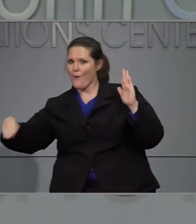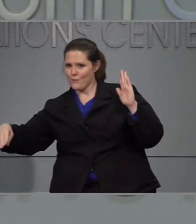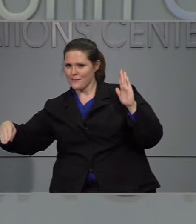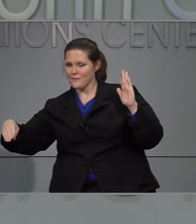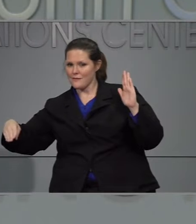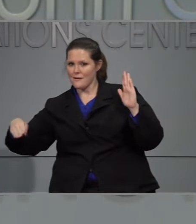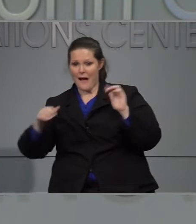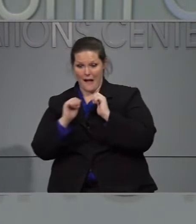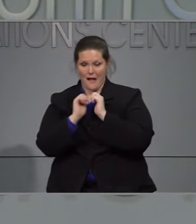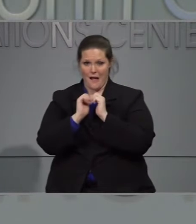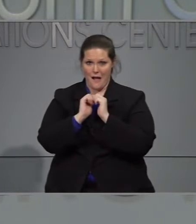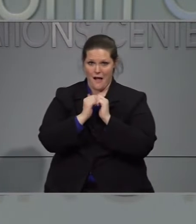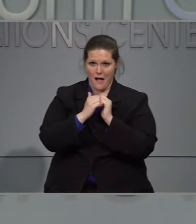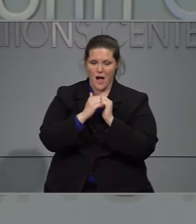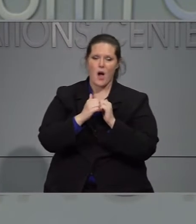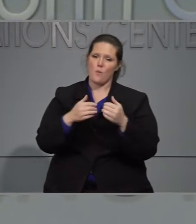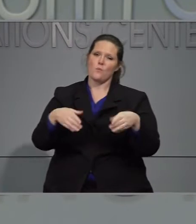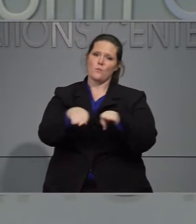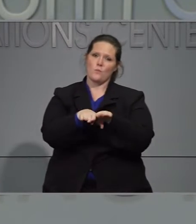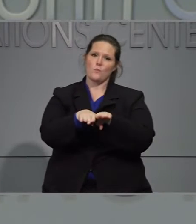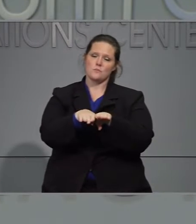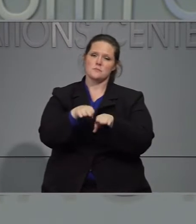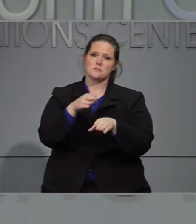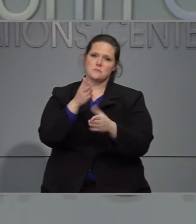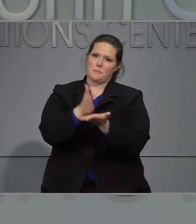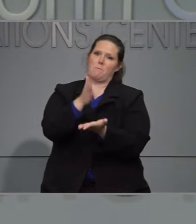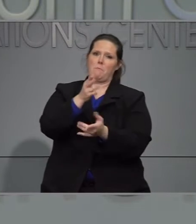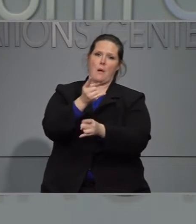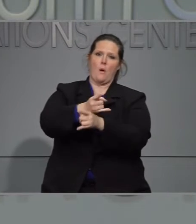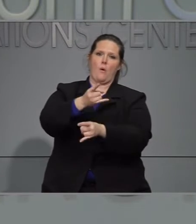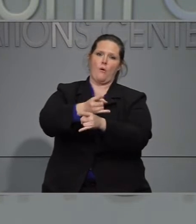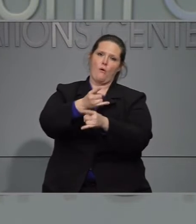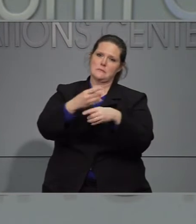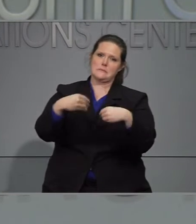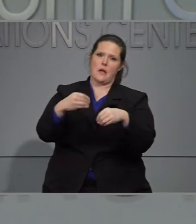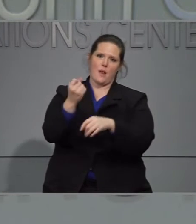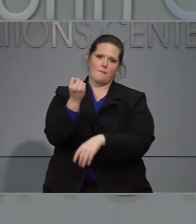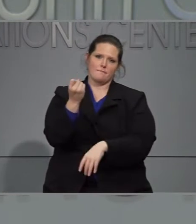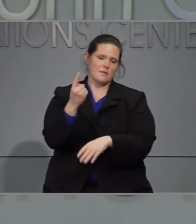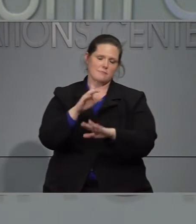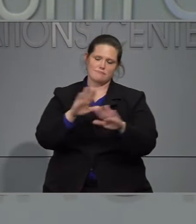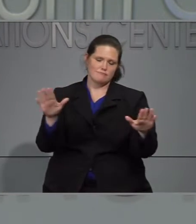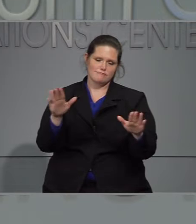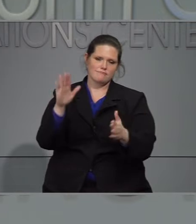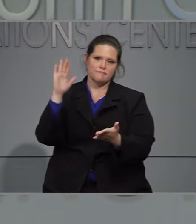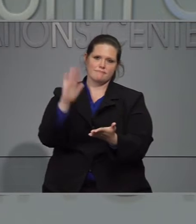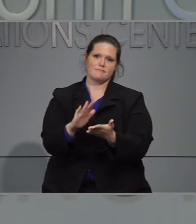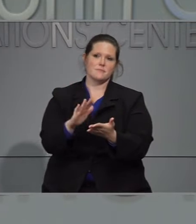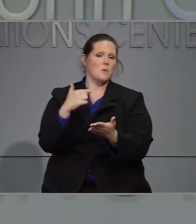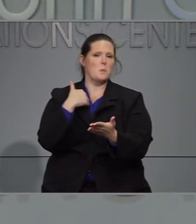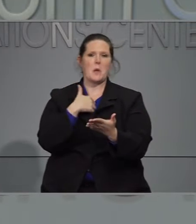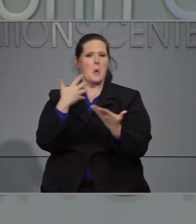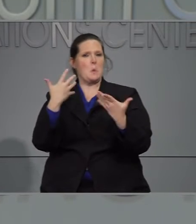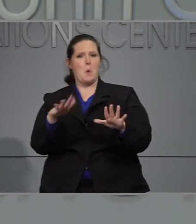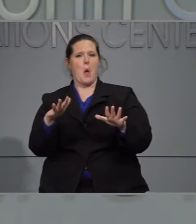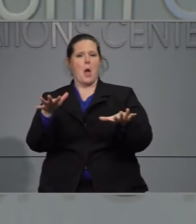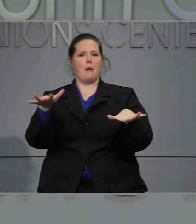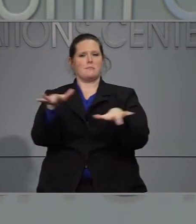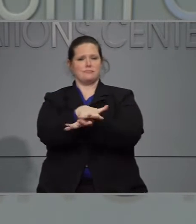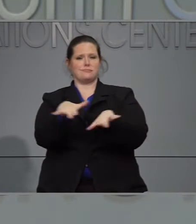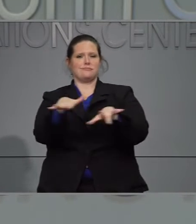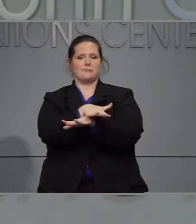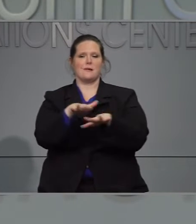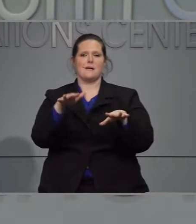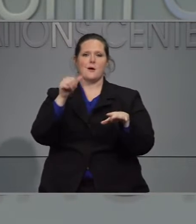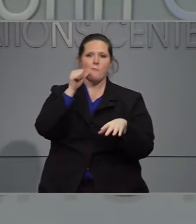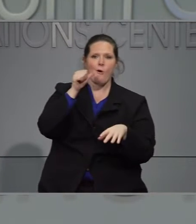en bajar esos números. Vamos a desanimar ese tipo de ambiente como un bar dentro de los restaurantes. A las